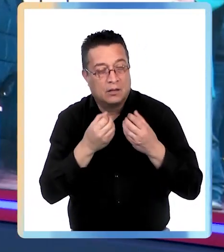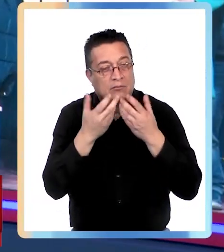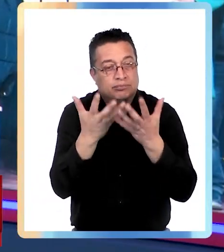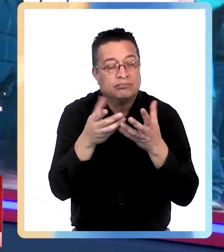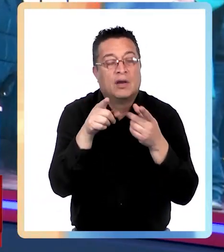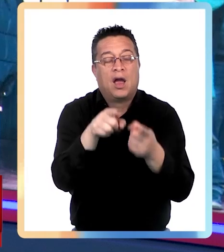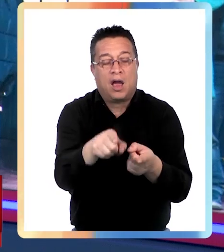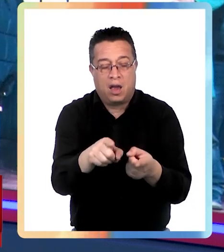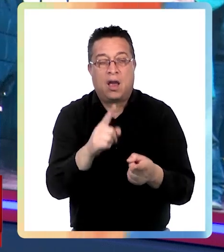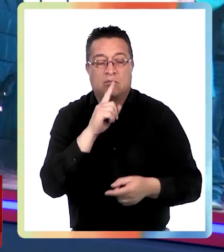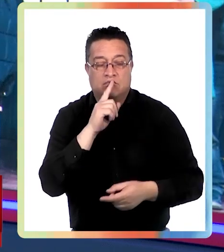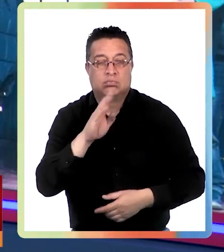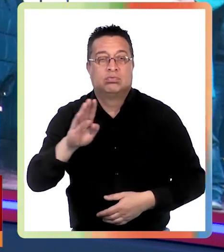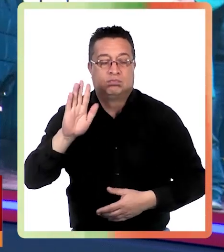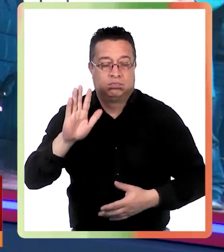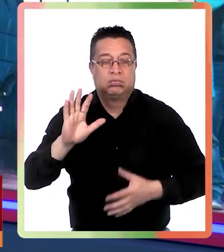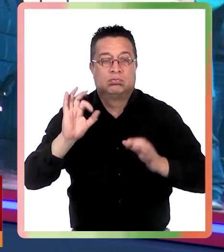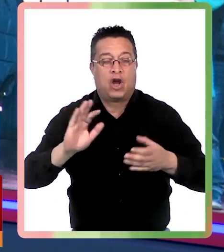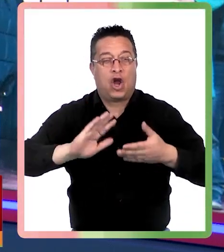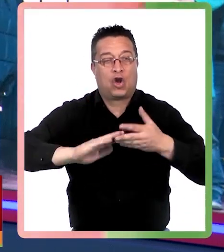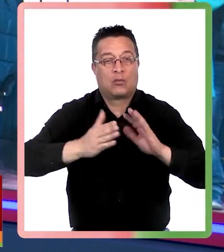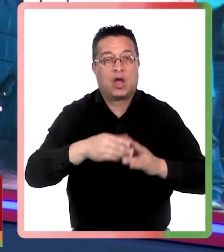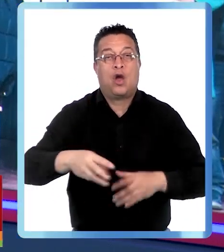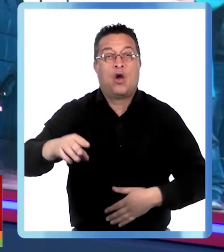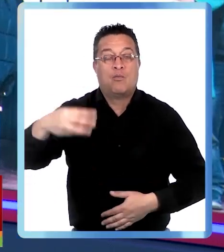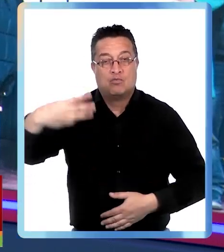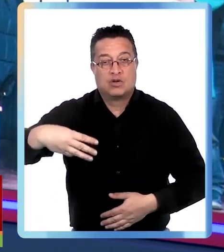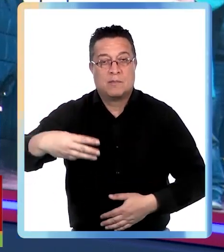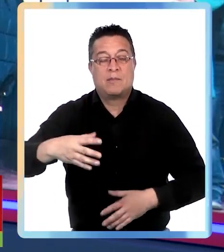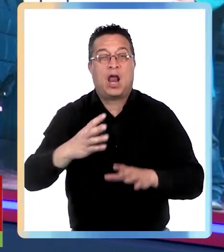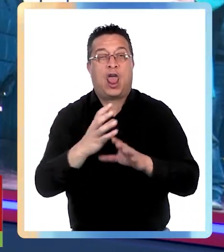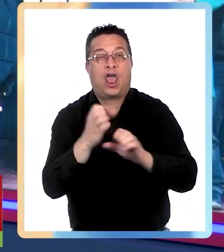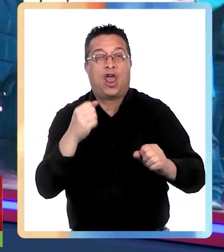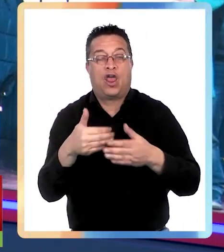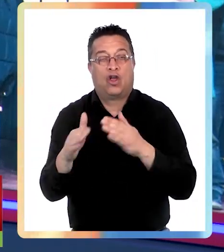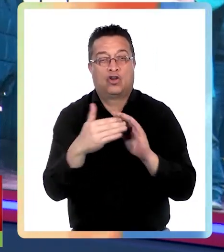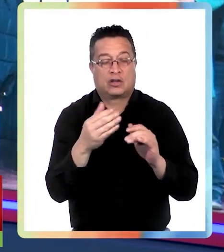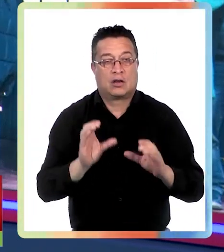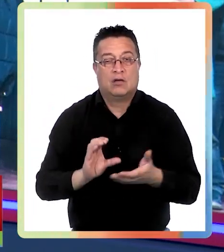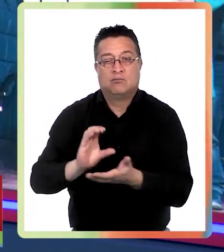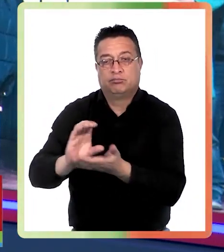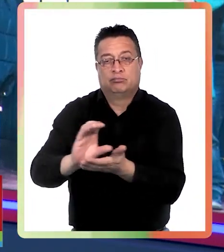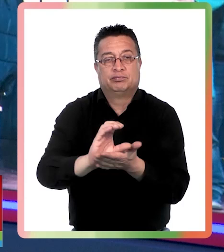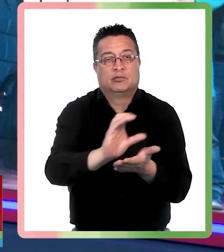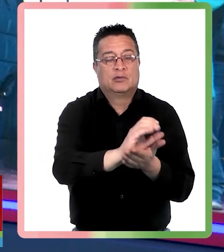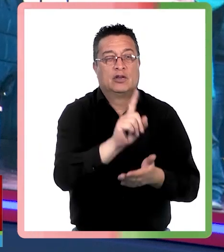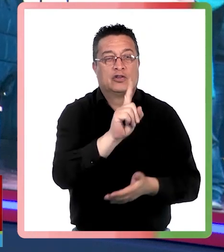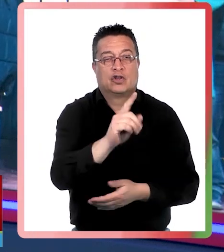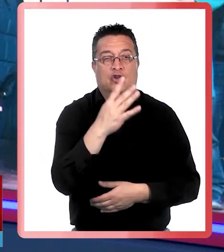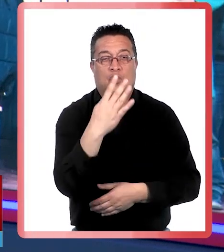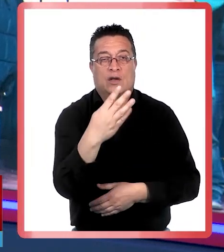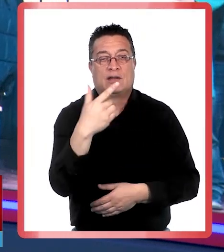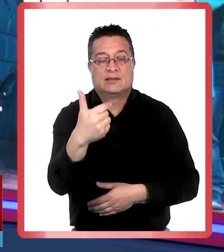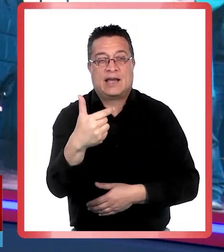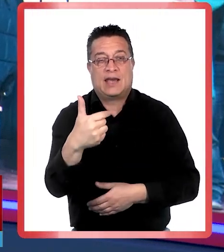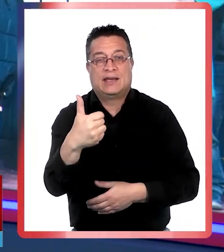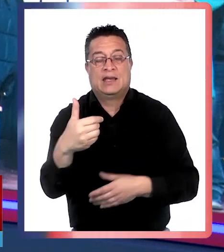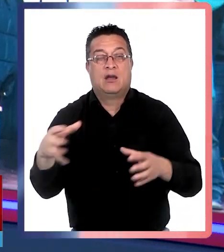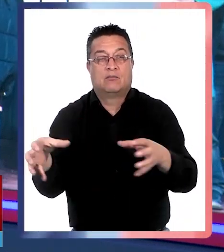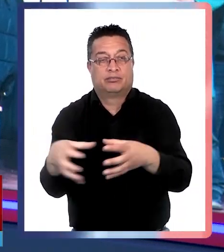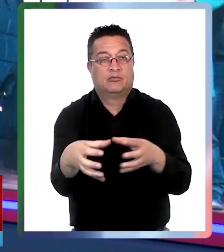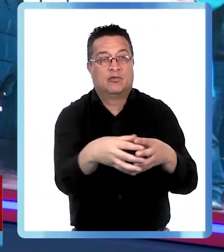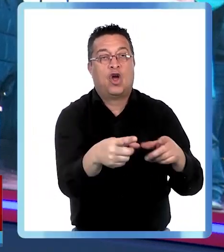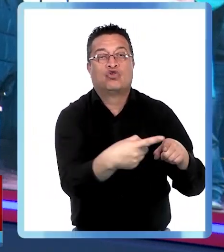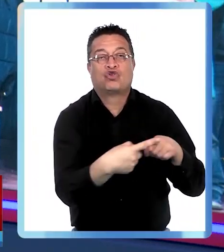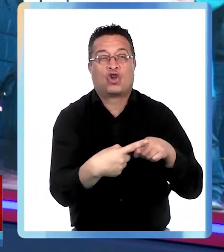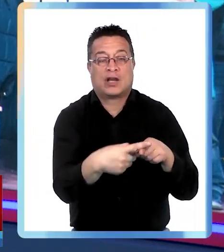un gesto que fortalece el compromiso comunitario el municipio de los Andes otorgó subvenciones a 146 organizaciones